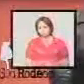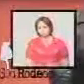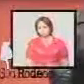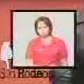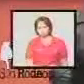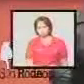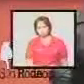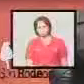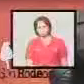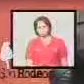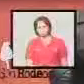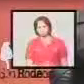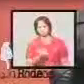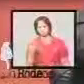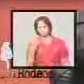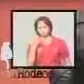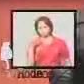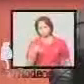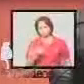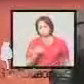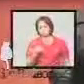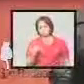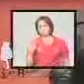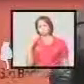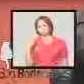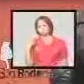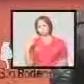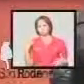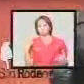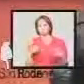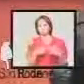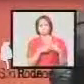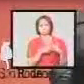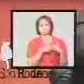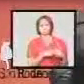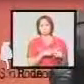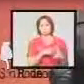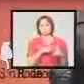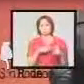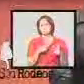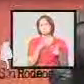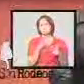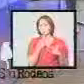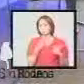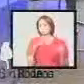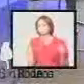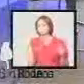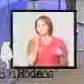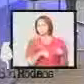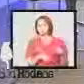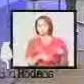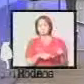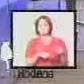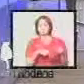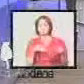de la casa donde sacaron el préstamo. Sí. Y me dijeron que me pueden embargar el salario.